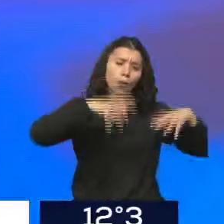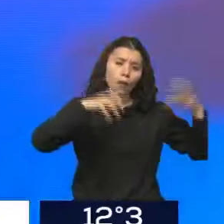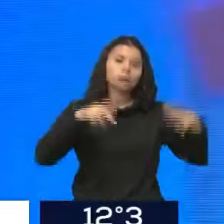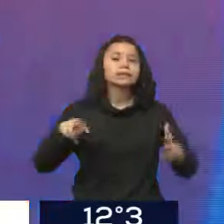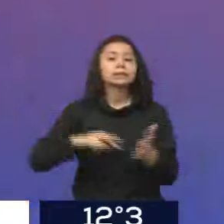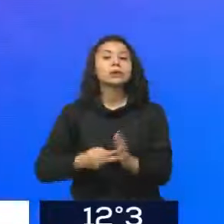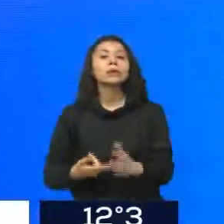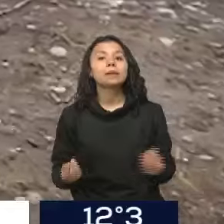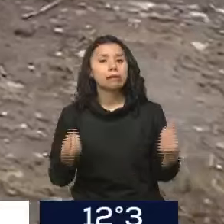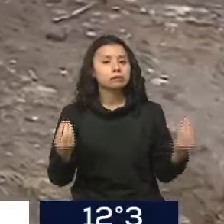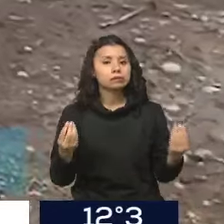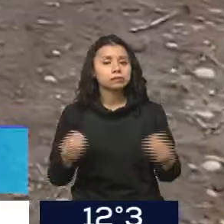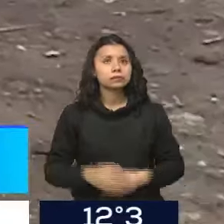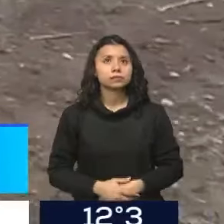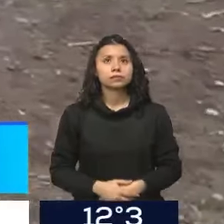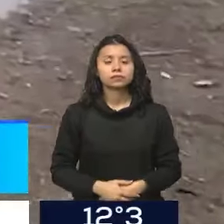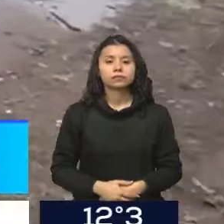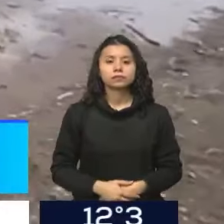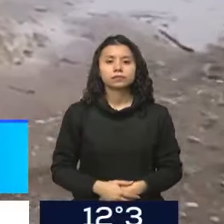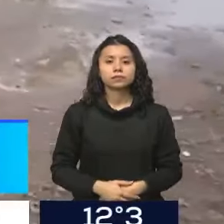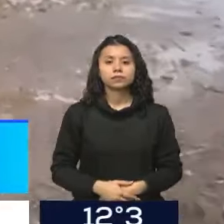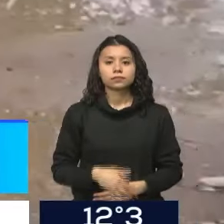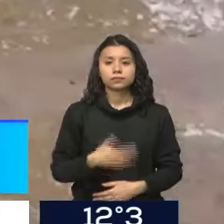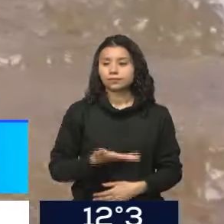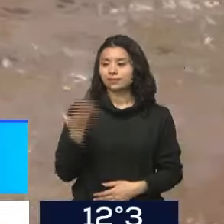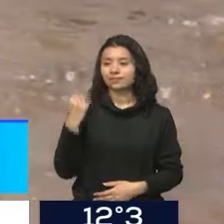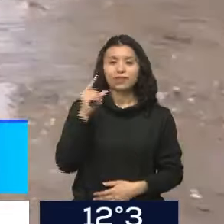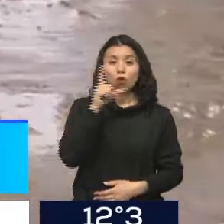últimas horas. La fuerte tormenta de la noche del